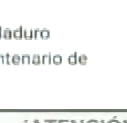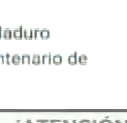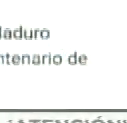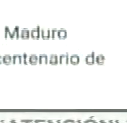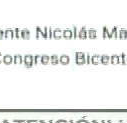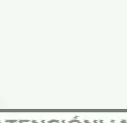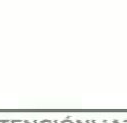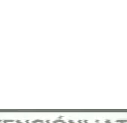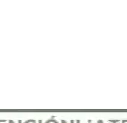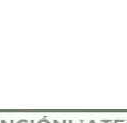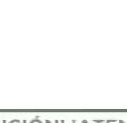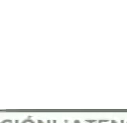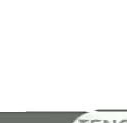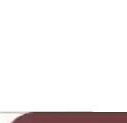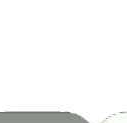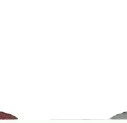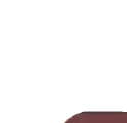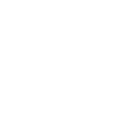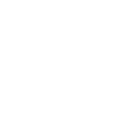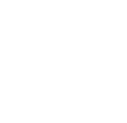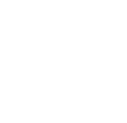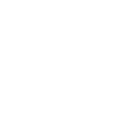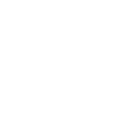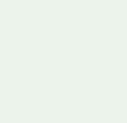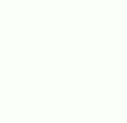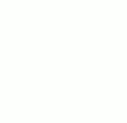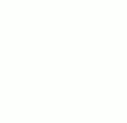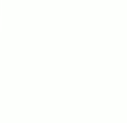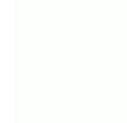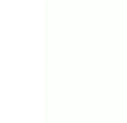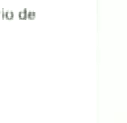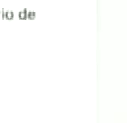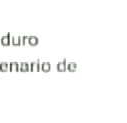solo debes ingresar al sistema patria y registrarte